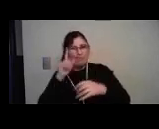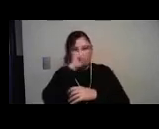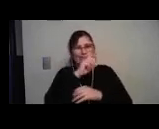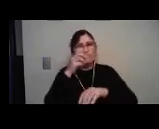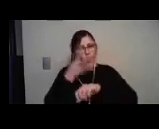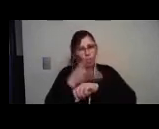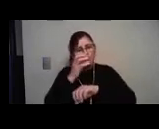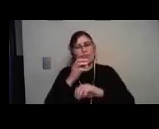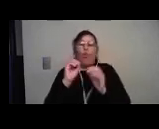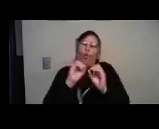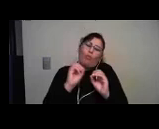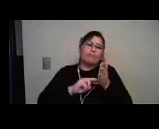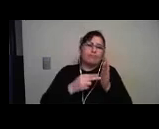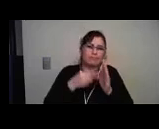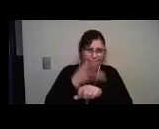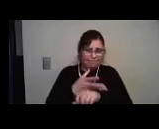Dentro de las